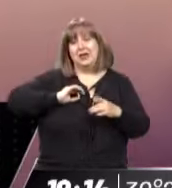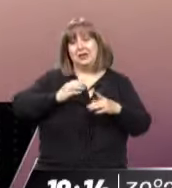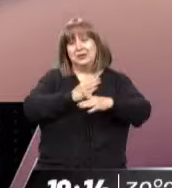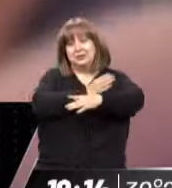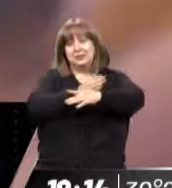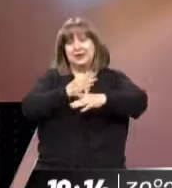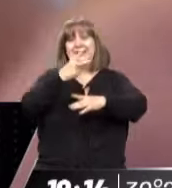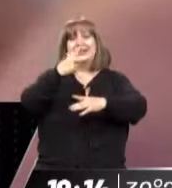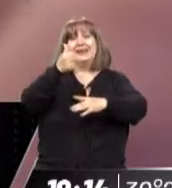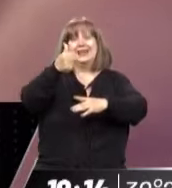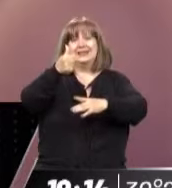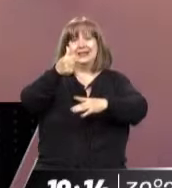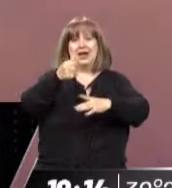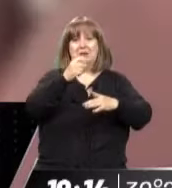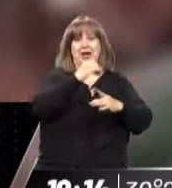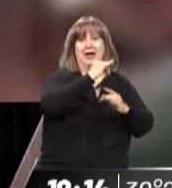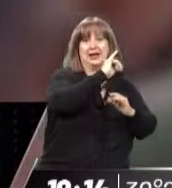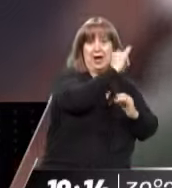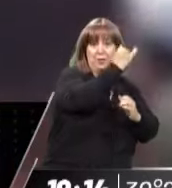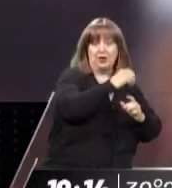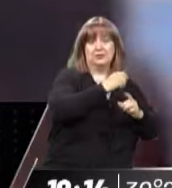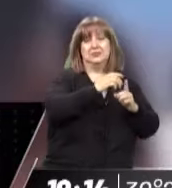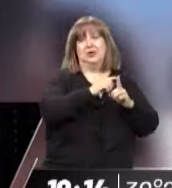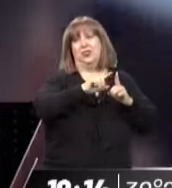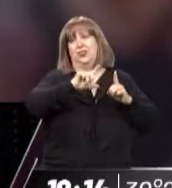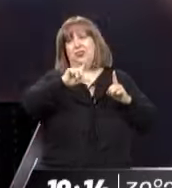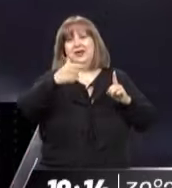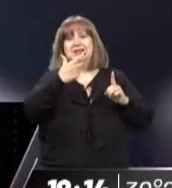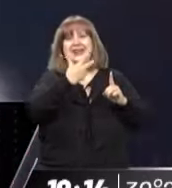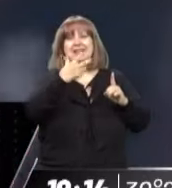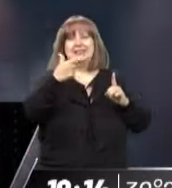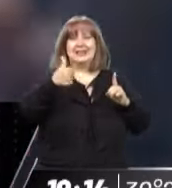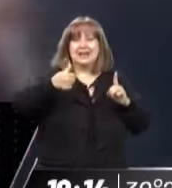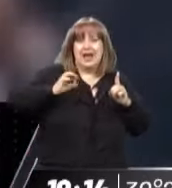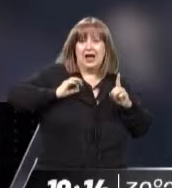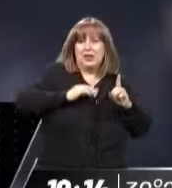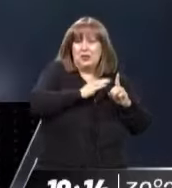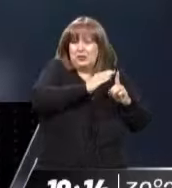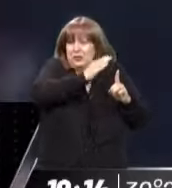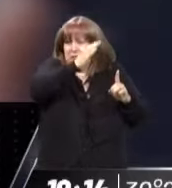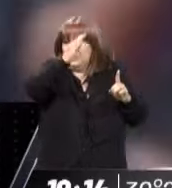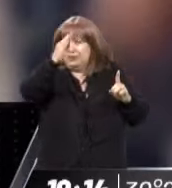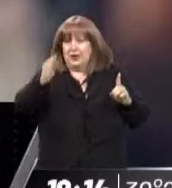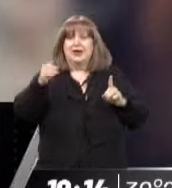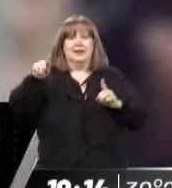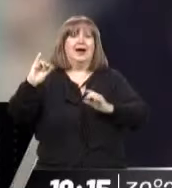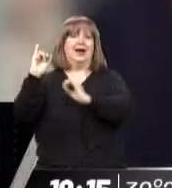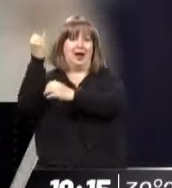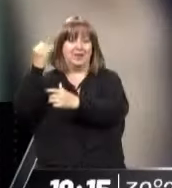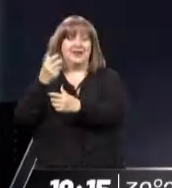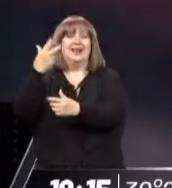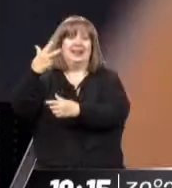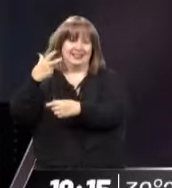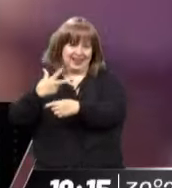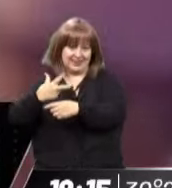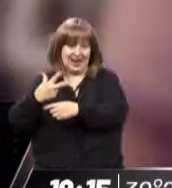campeón del mundo. Una vez que celebró, estuvo en su pueblo natal, donde fue recibido con un acto muy emotivo, donde su maestra de